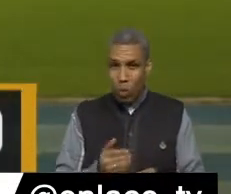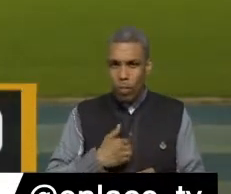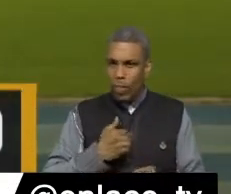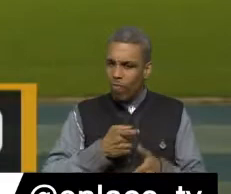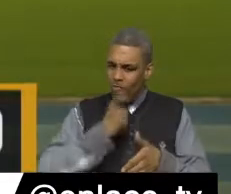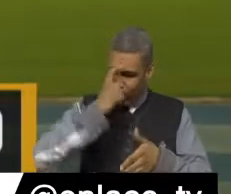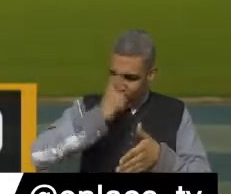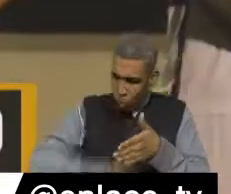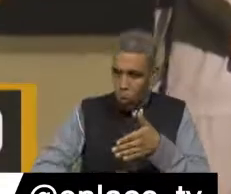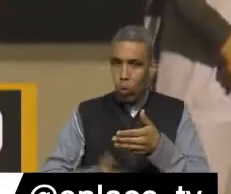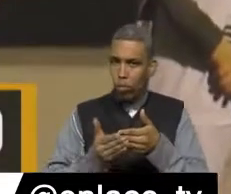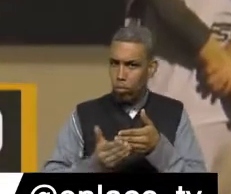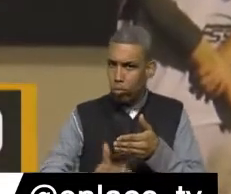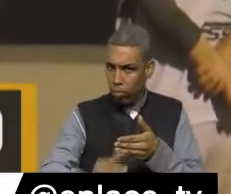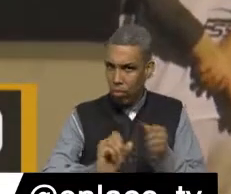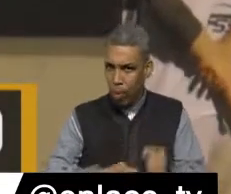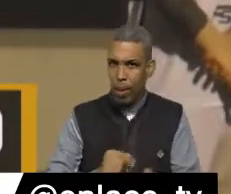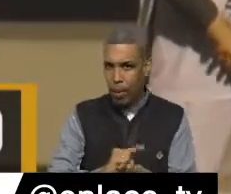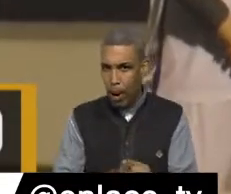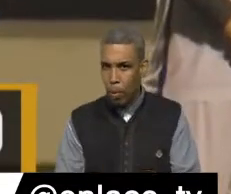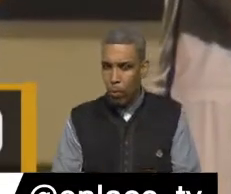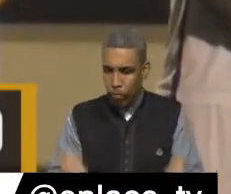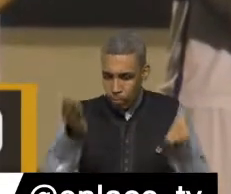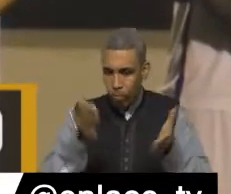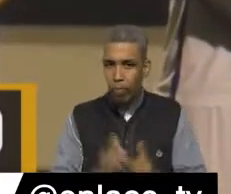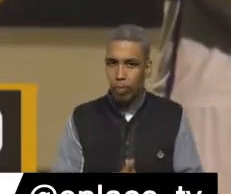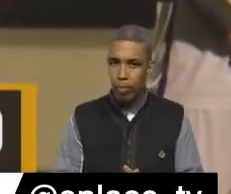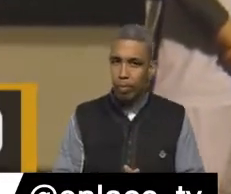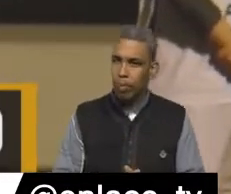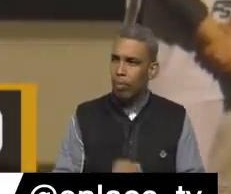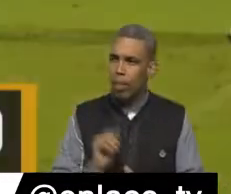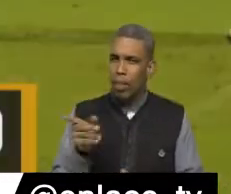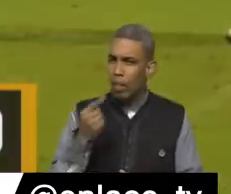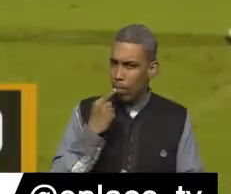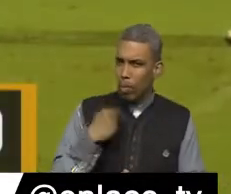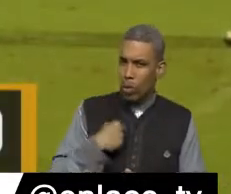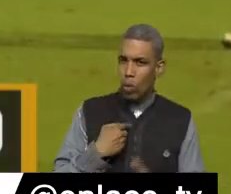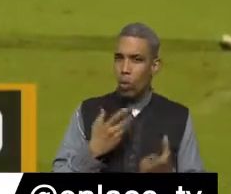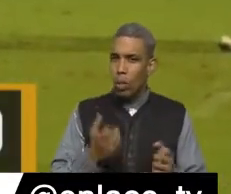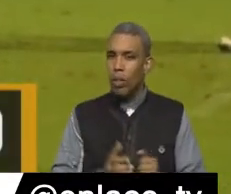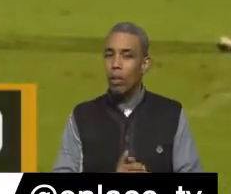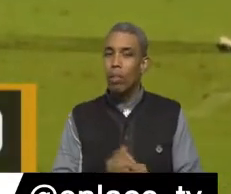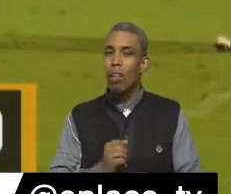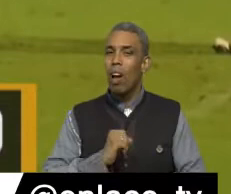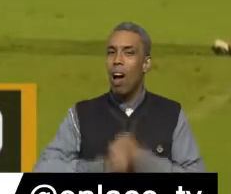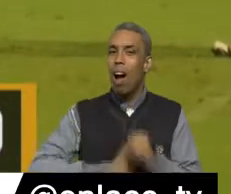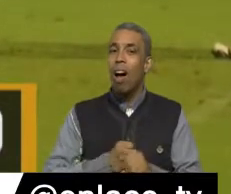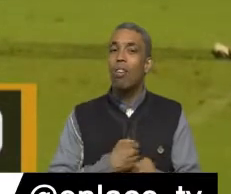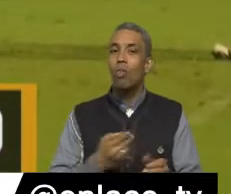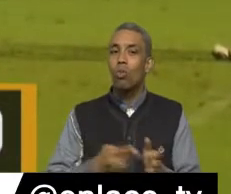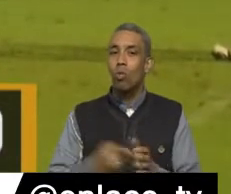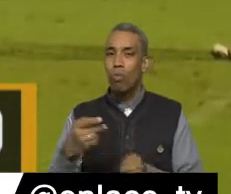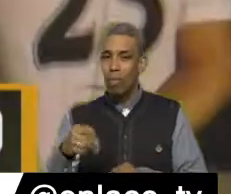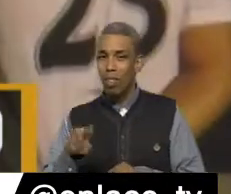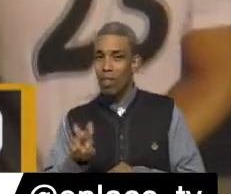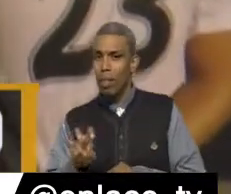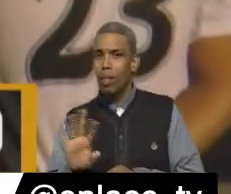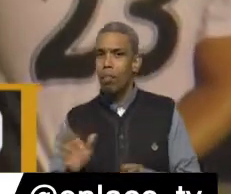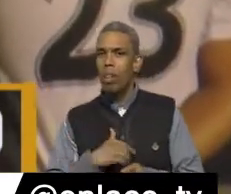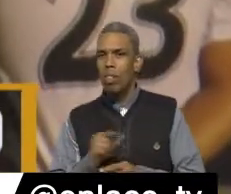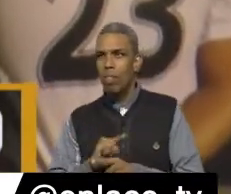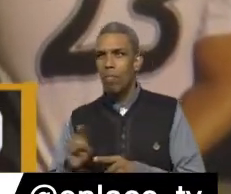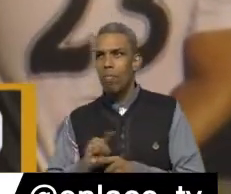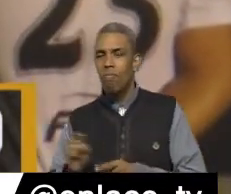va a ser ser protagonistas. Para el argentino Juan Cruz Real, su principal objetivo es terminar de la mejor manera los 6 encuentros que le restan